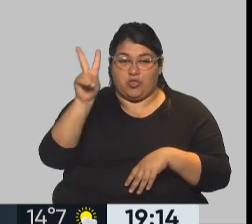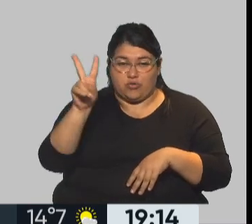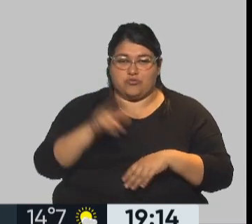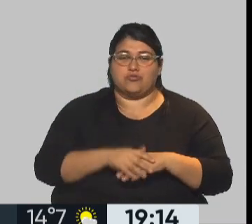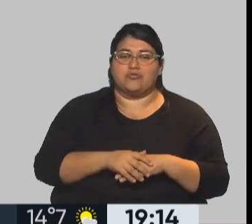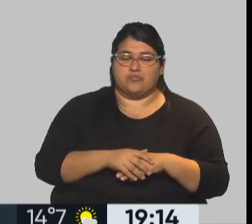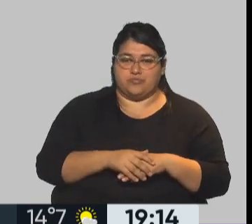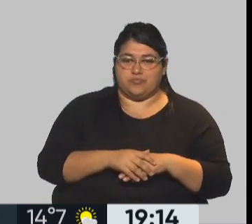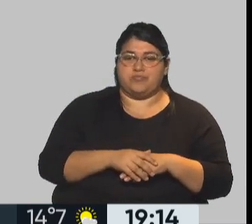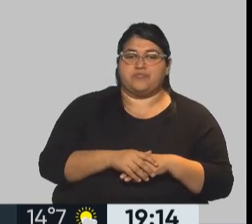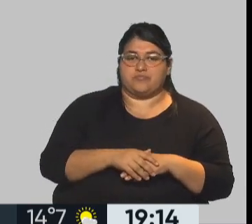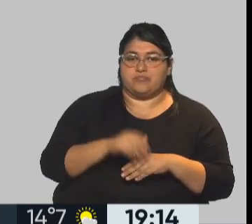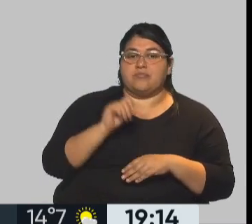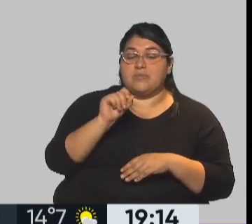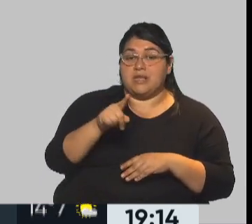dato que tienes allí